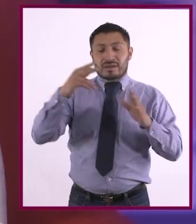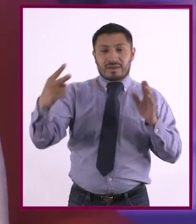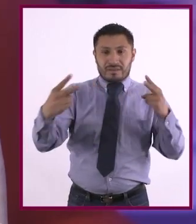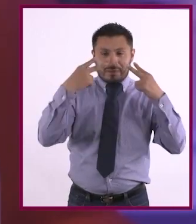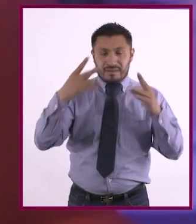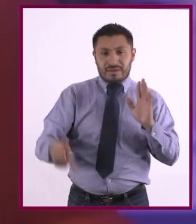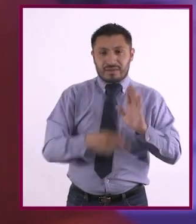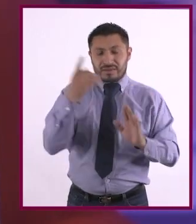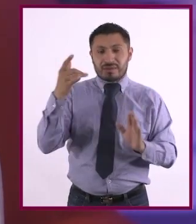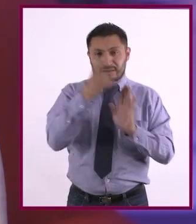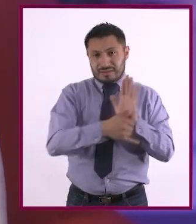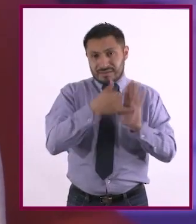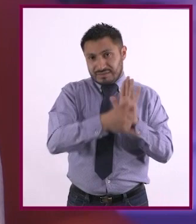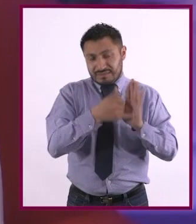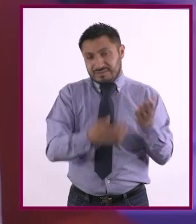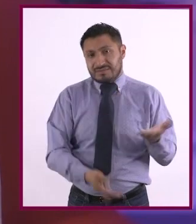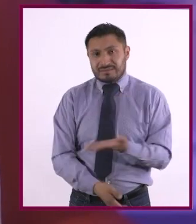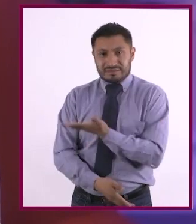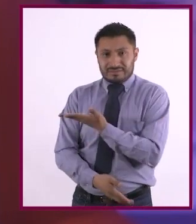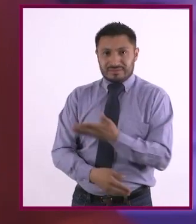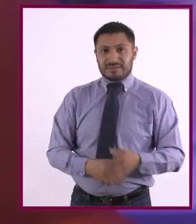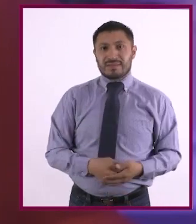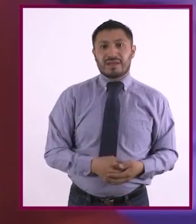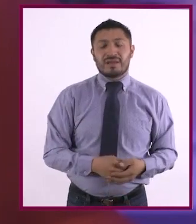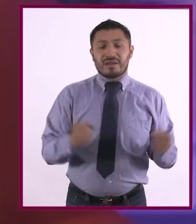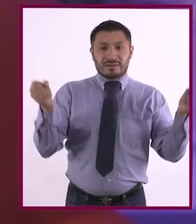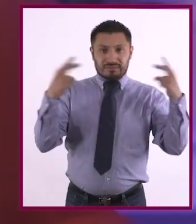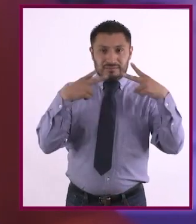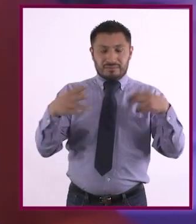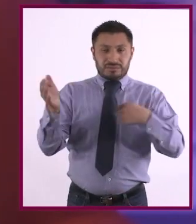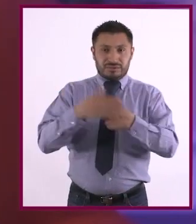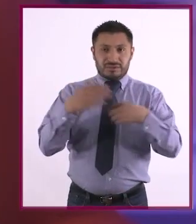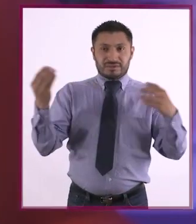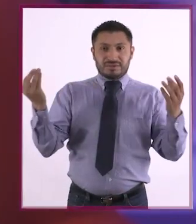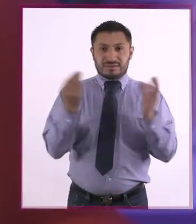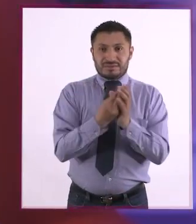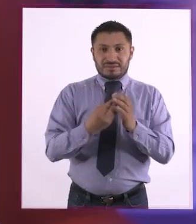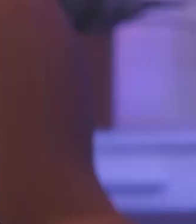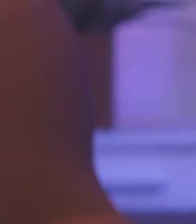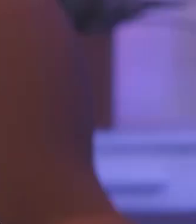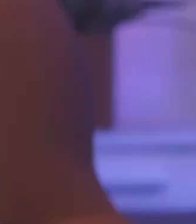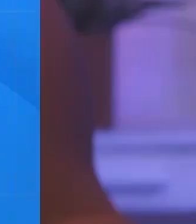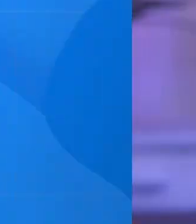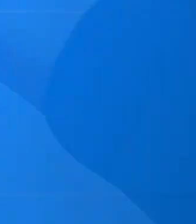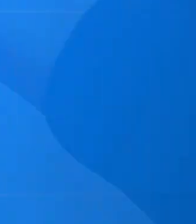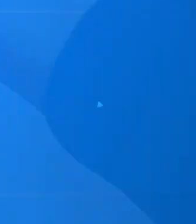de Jóvenes en TV en el canal de YouTube que aparece en pantalla. Nos vemos en nuestro siguiente programa.